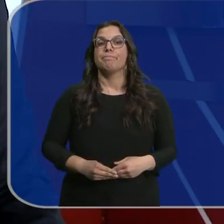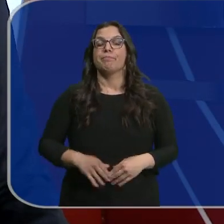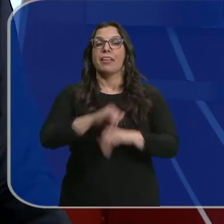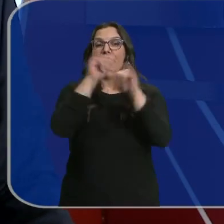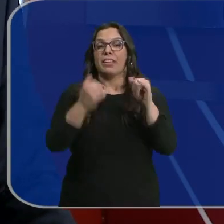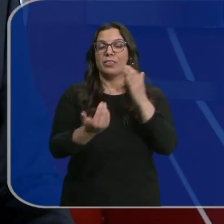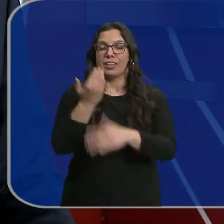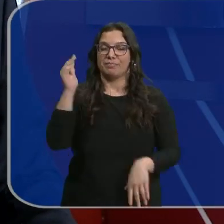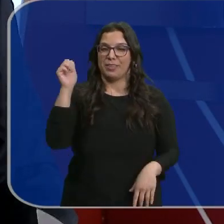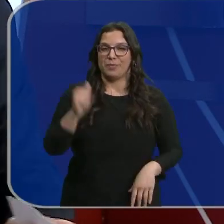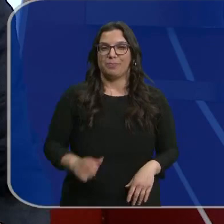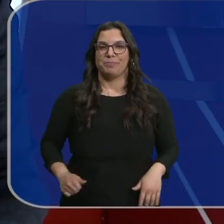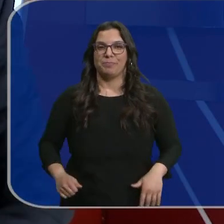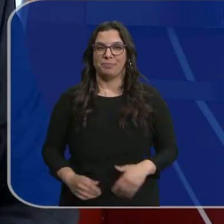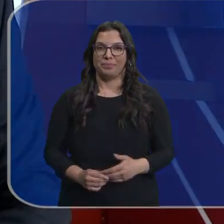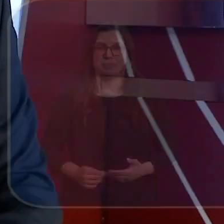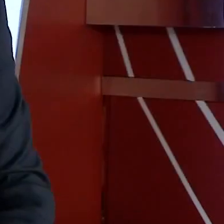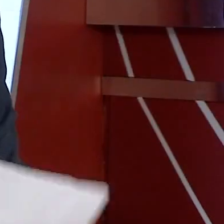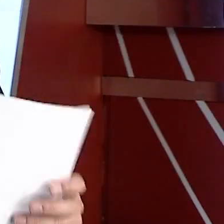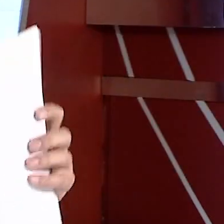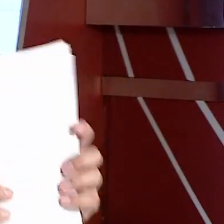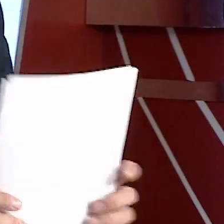una feliz jornada. Adiós. ¡Gracias!